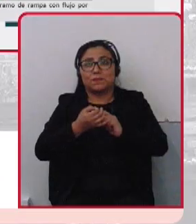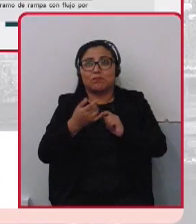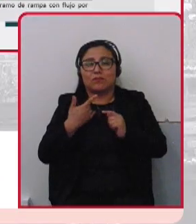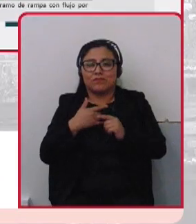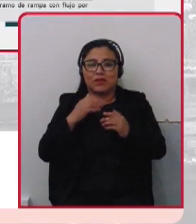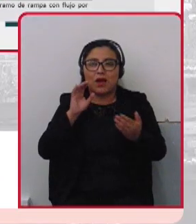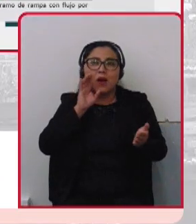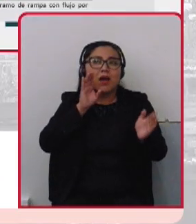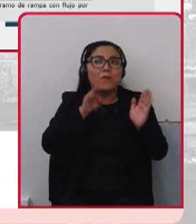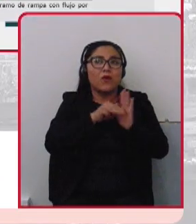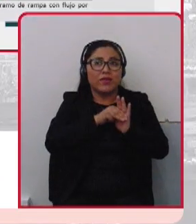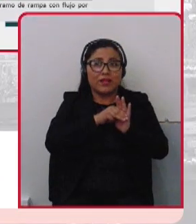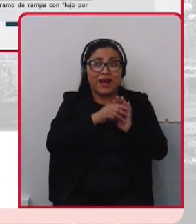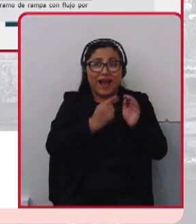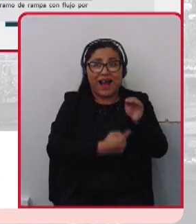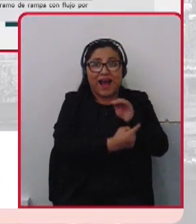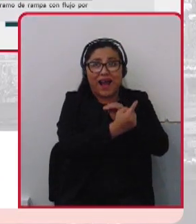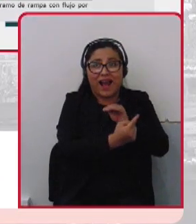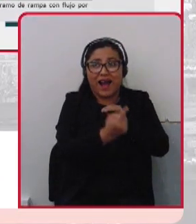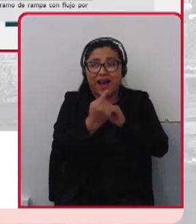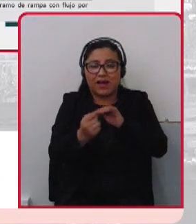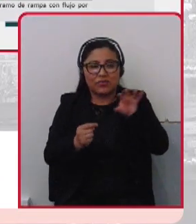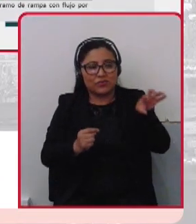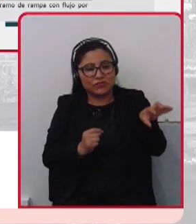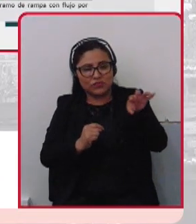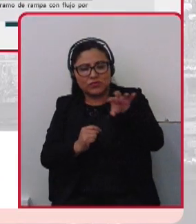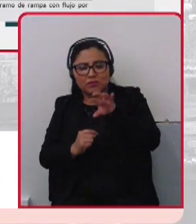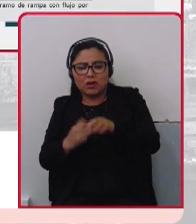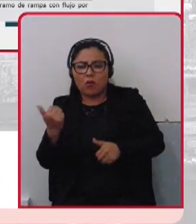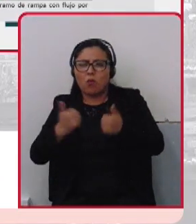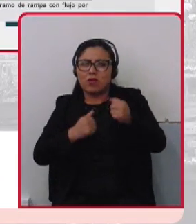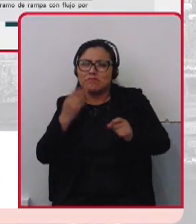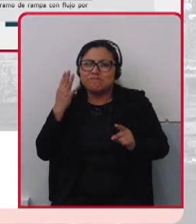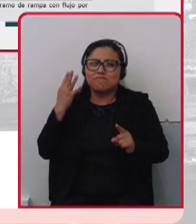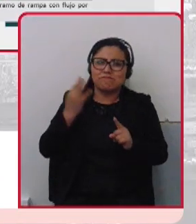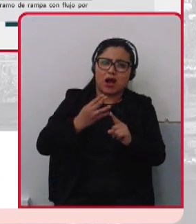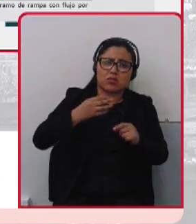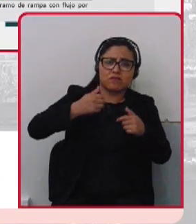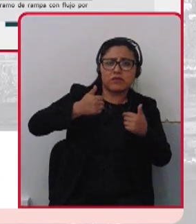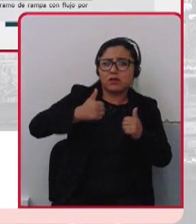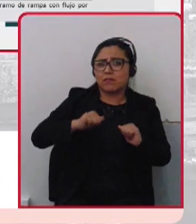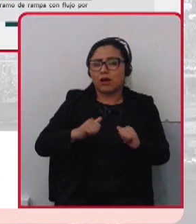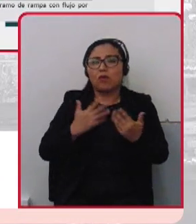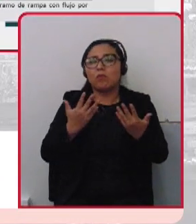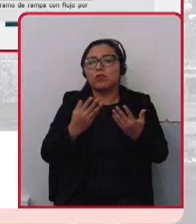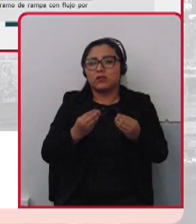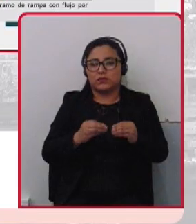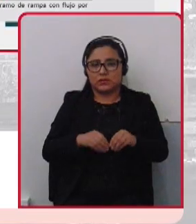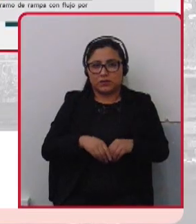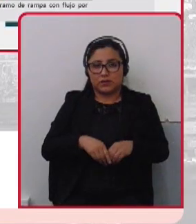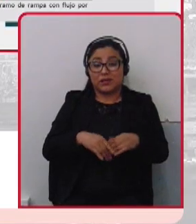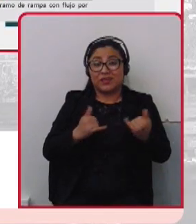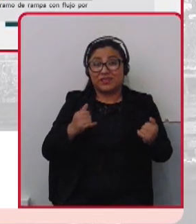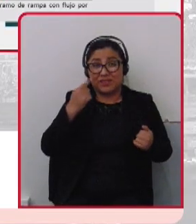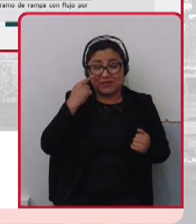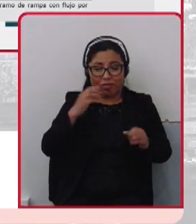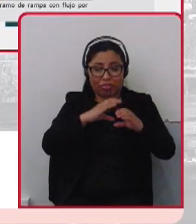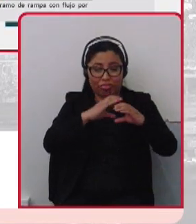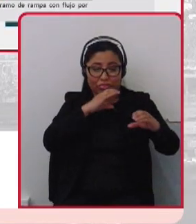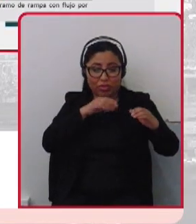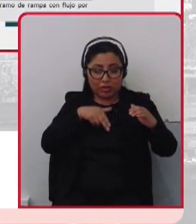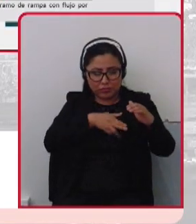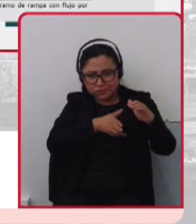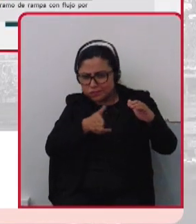una simulación cada uno de estos escenarios y ver qué tanto nos impacta. Como sabemos, estos túneles por sus dimensiones requieren